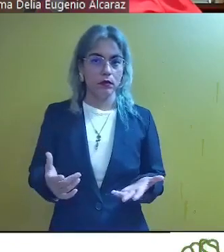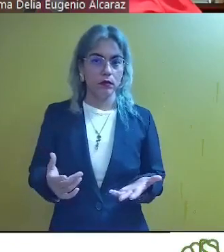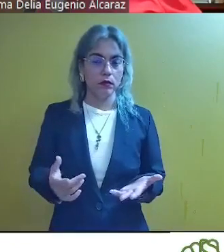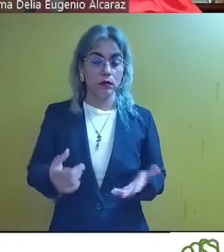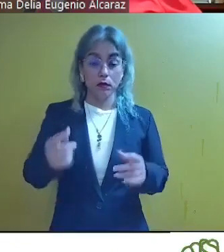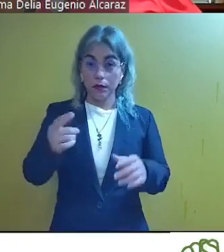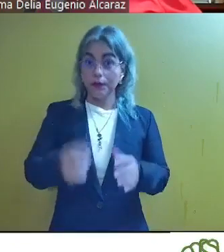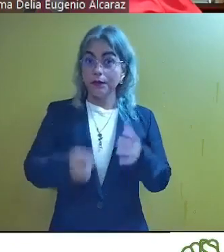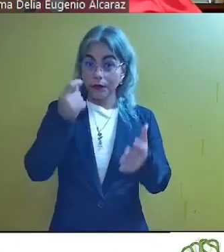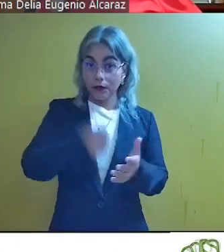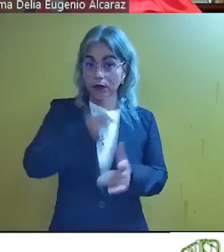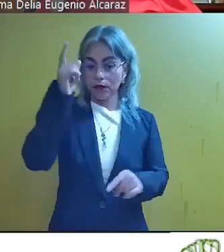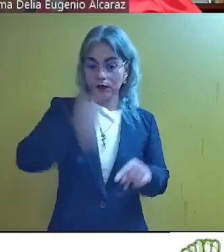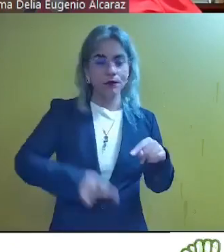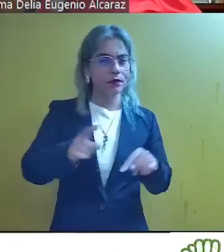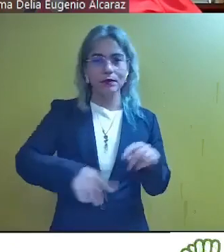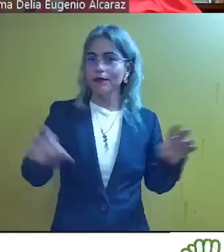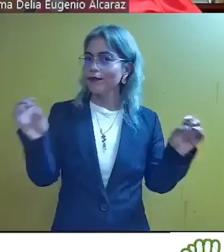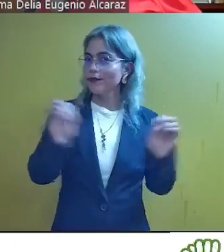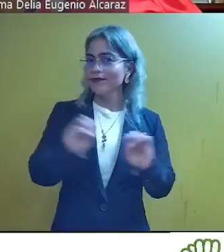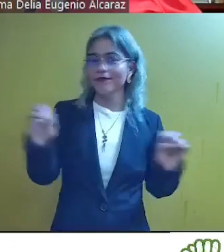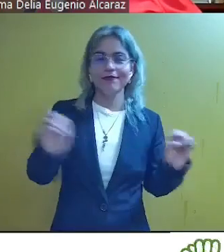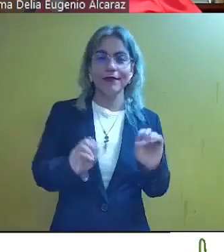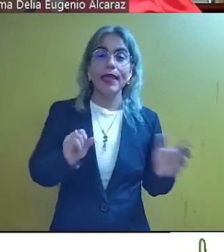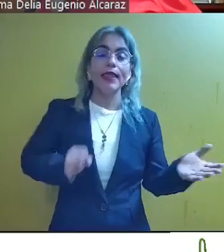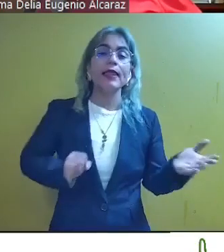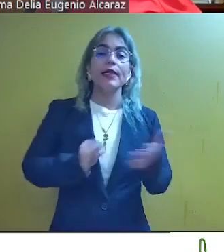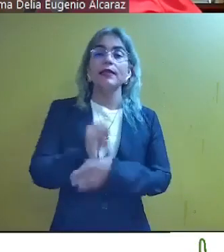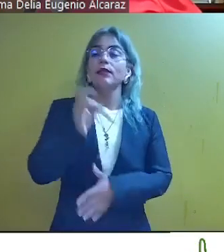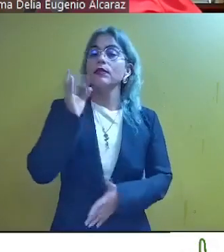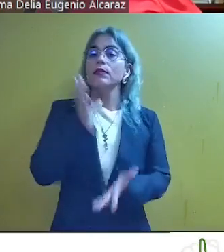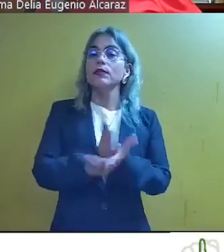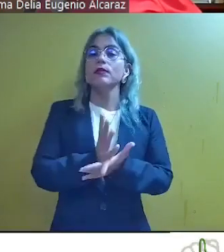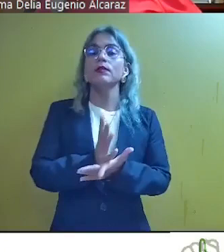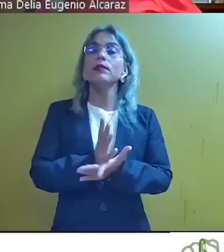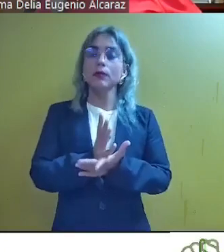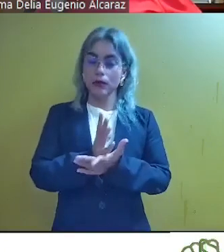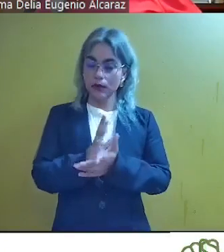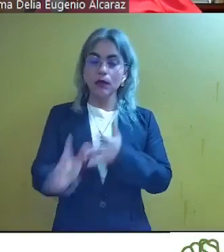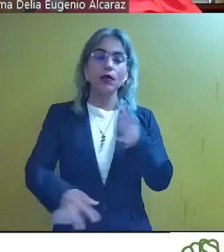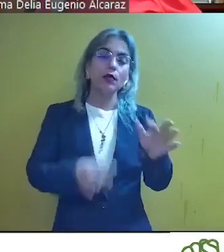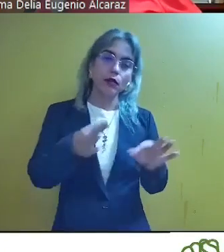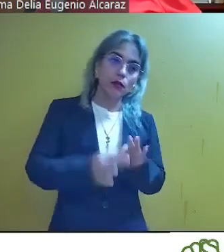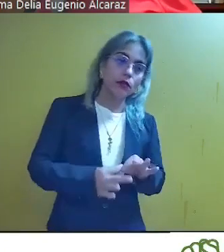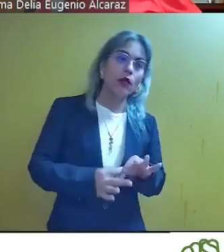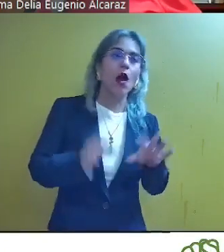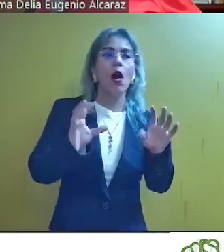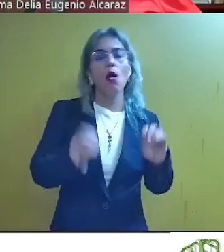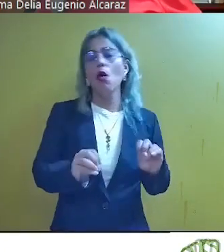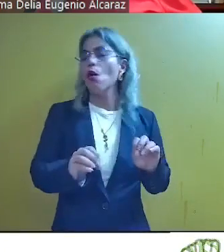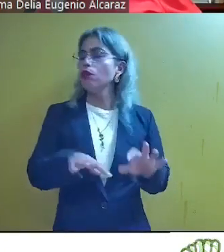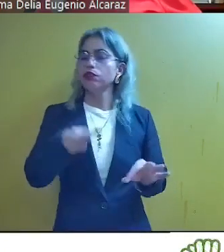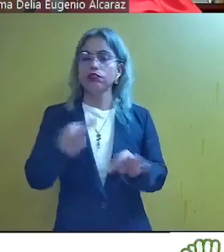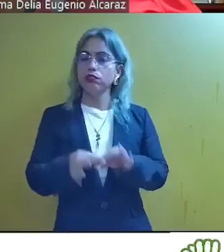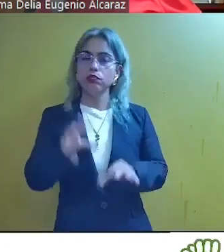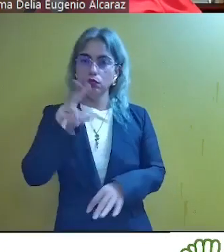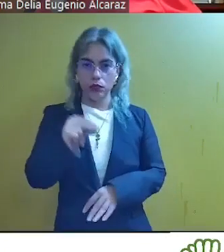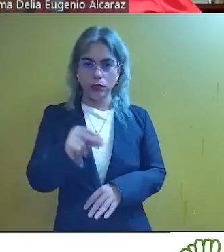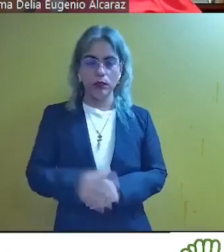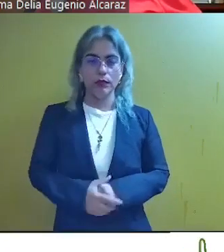sentencia propiamente, sino ante una determinación que se pronuncia respecto al cumplimiento o incumplimiento de la sentencia.